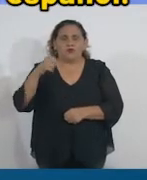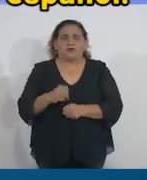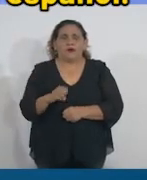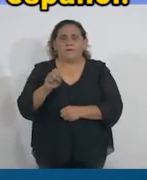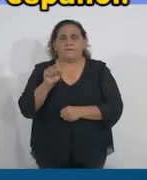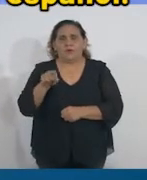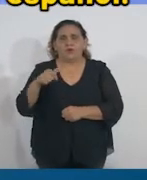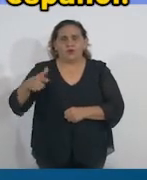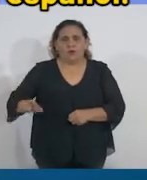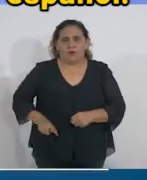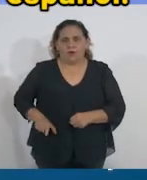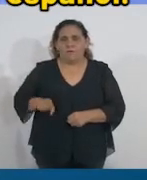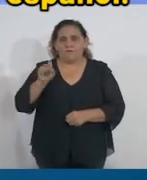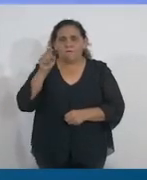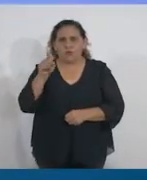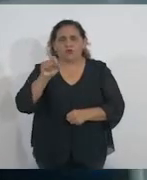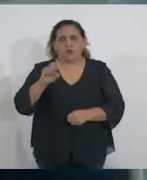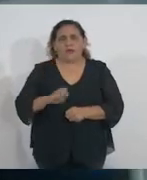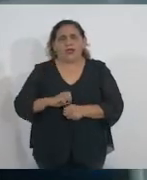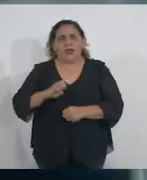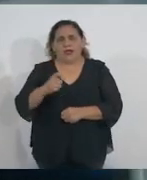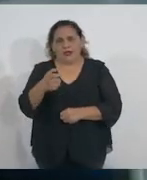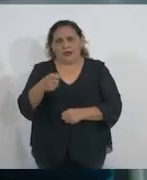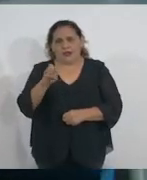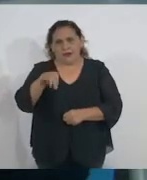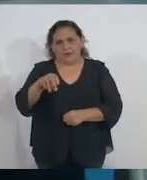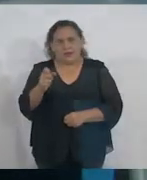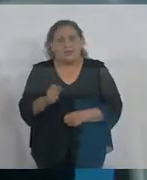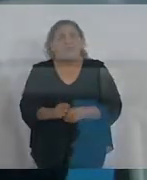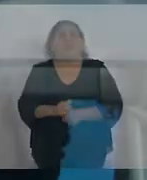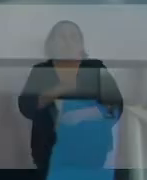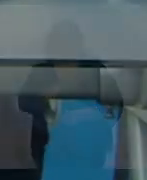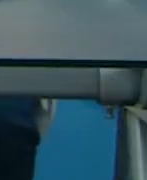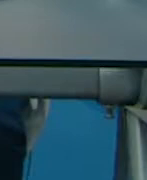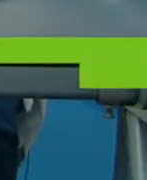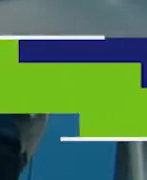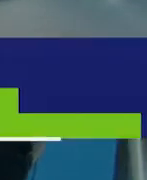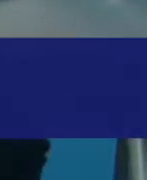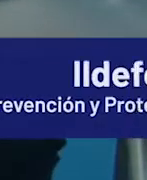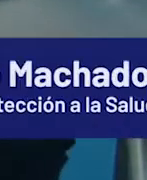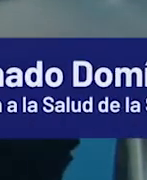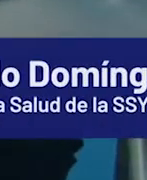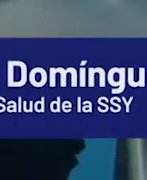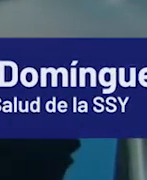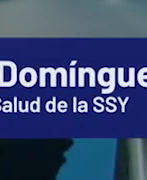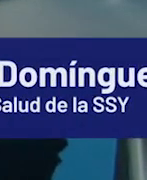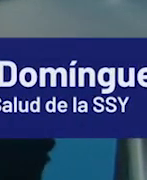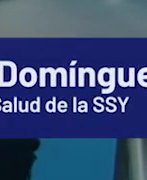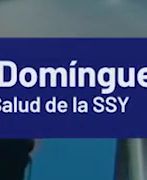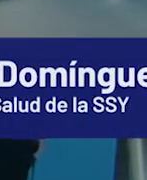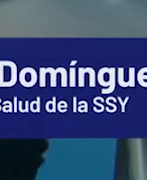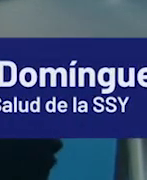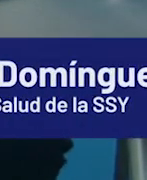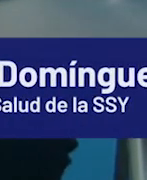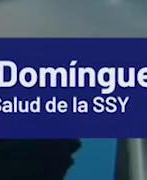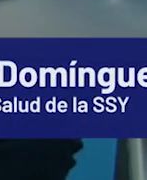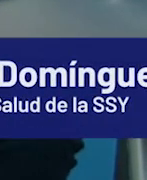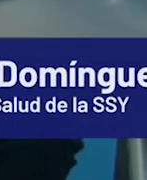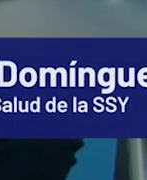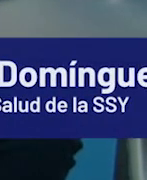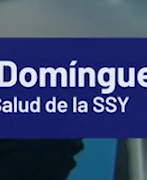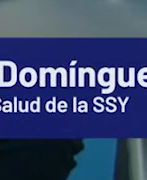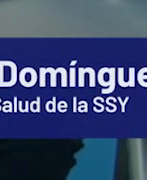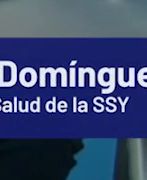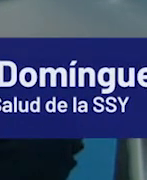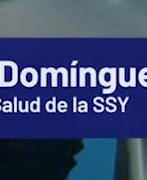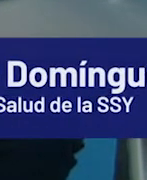coronavirus.yucatan.gov.mx, también en maya y en español. Hasta aquí el reporte del día de hoy, doctor. Gracias, doctor. Estaremos actualizando esta información todos